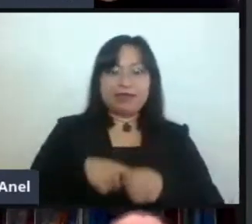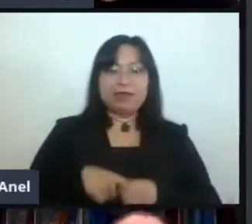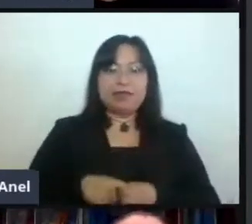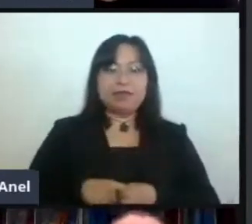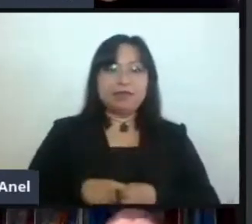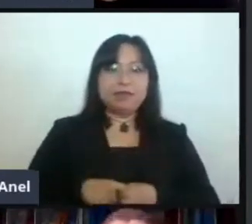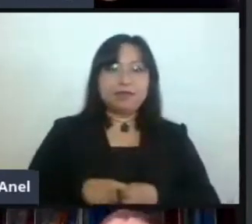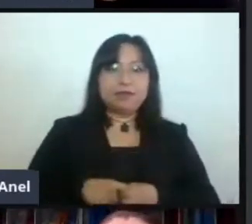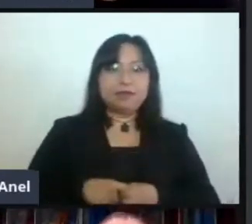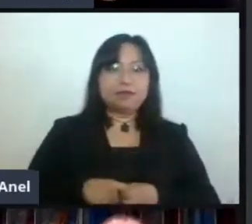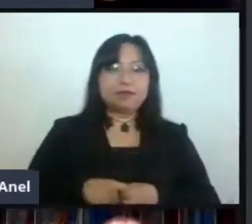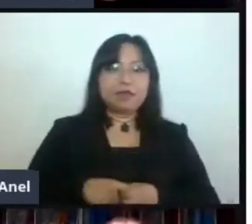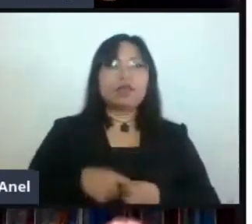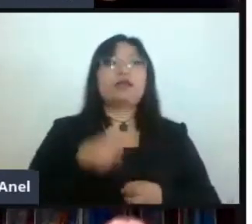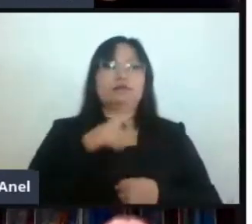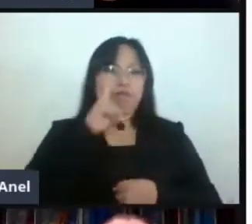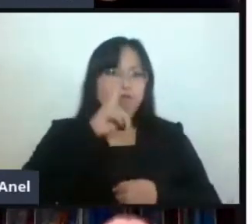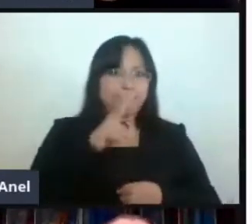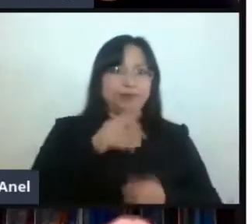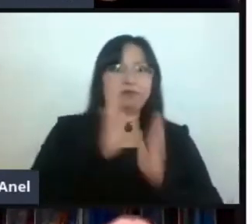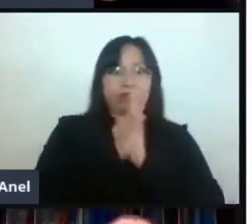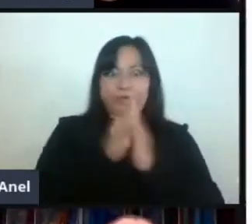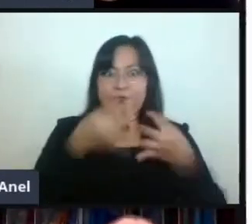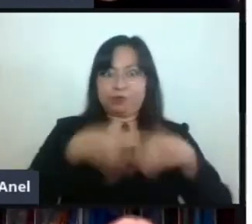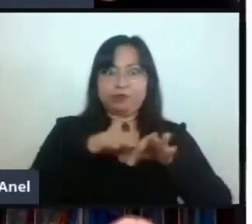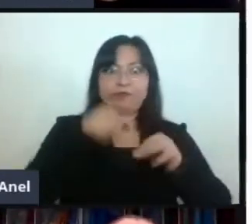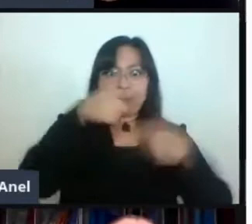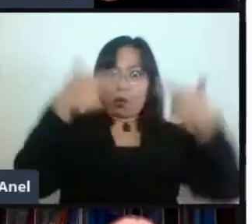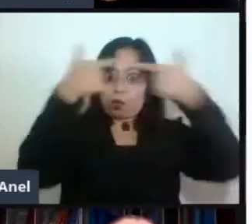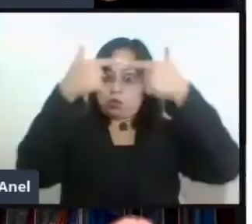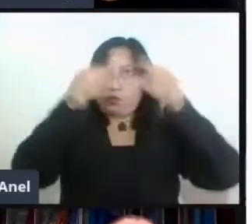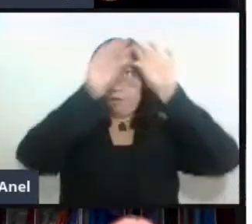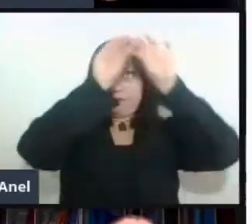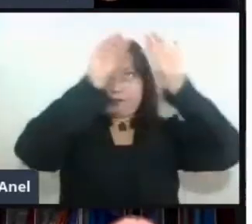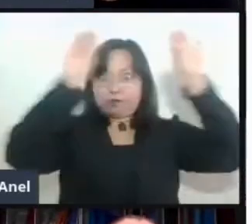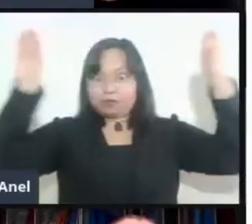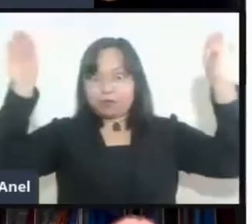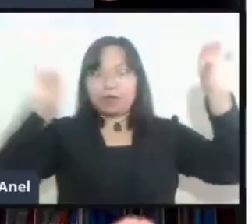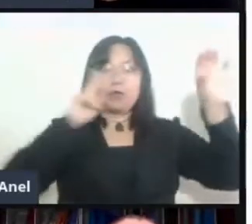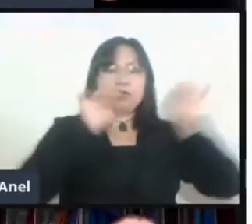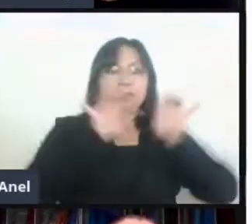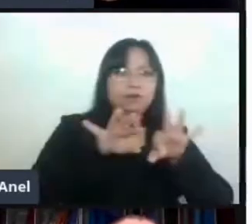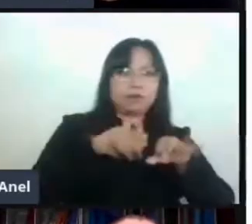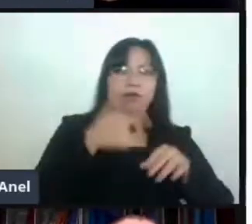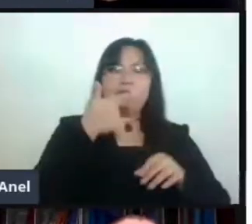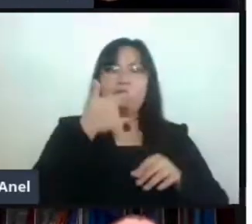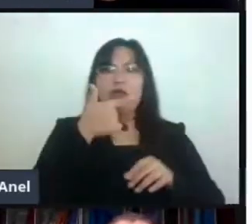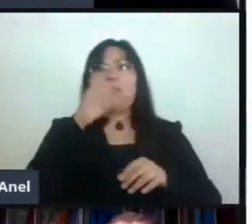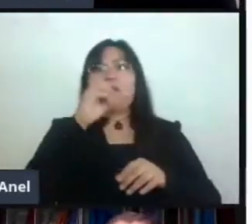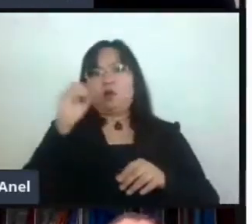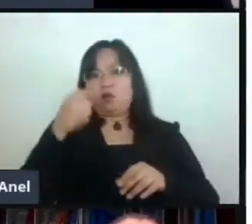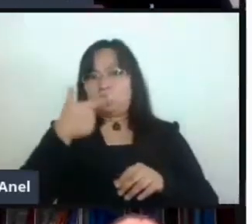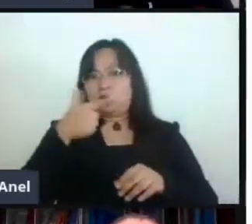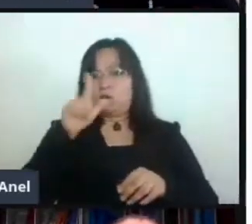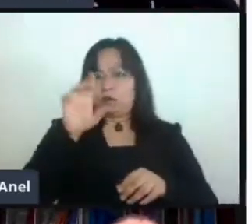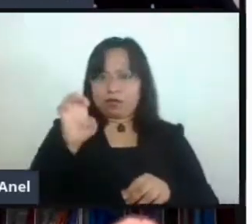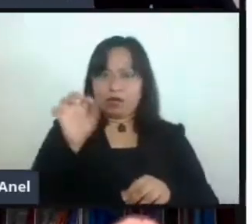navegador y teclear google.com. Es que lo tecleé mal, por eso no me salió. Pero